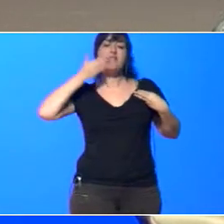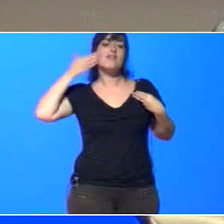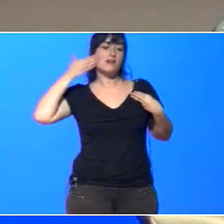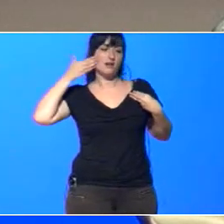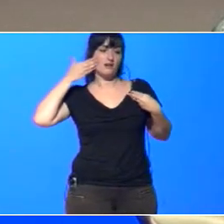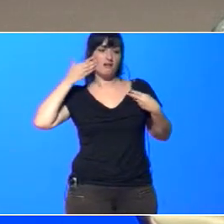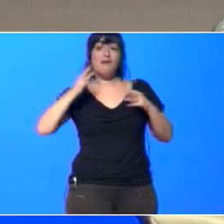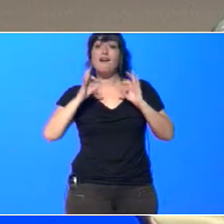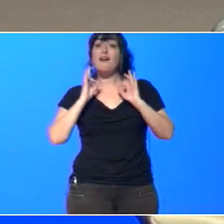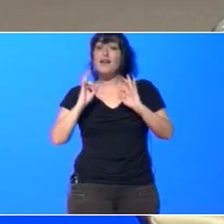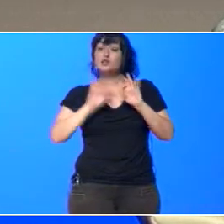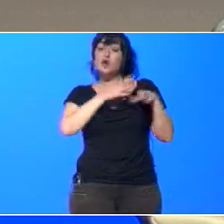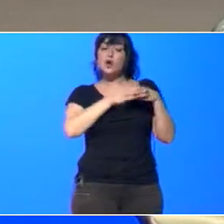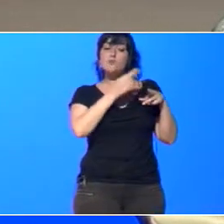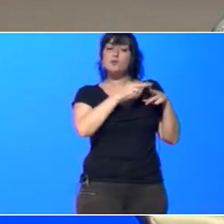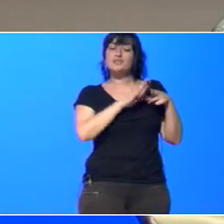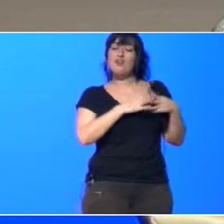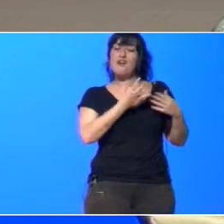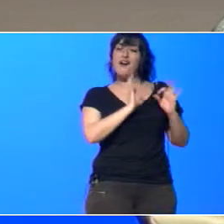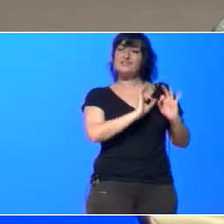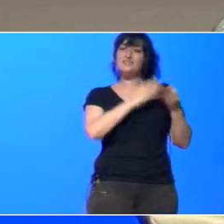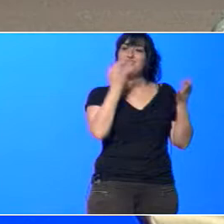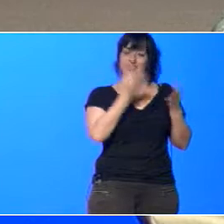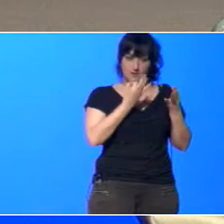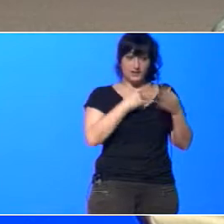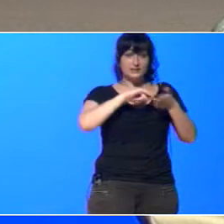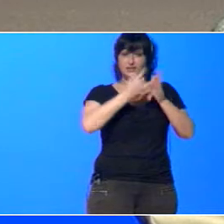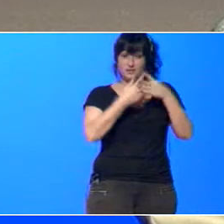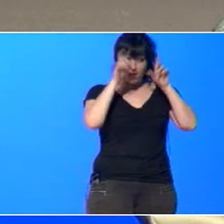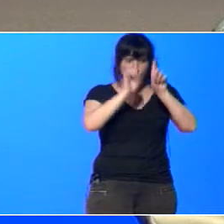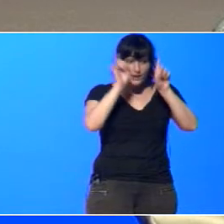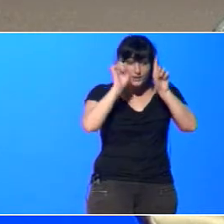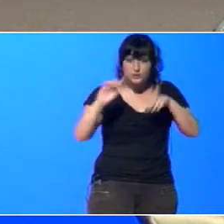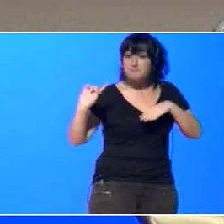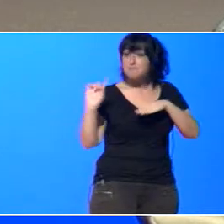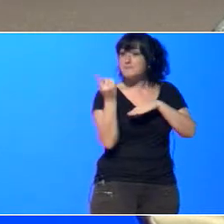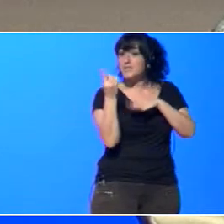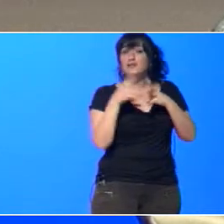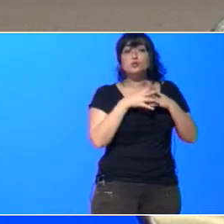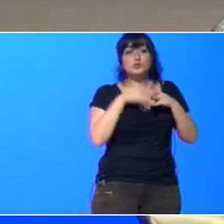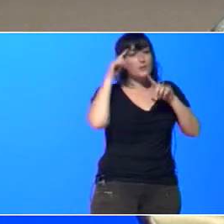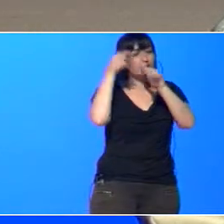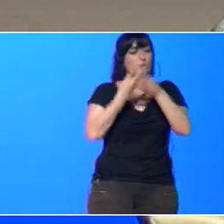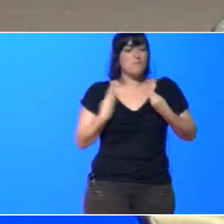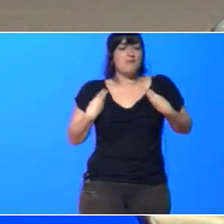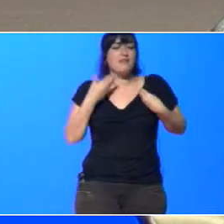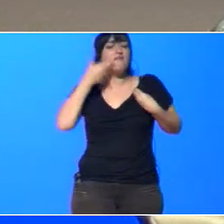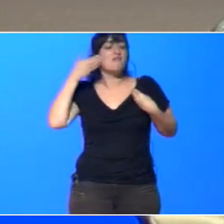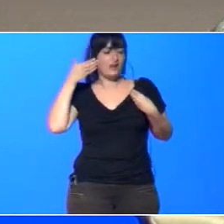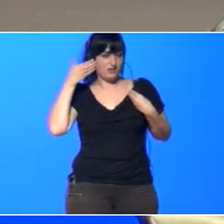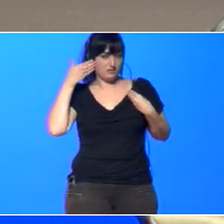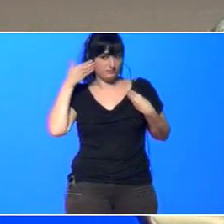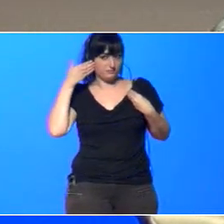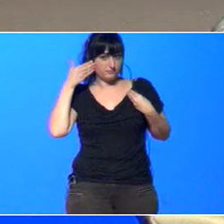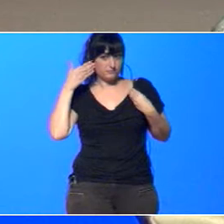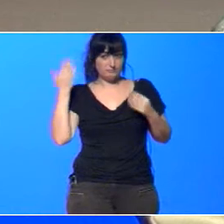hacer la comunidad política. El sistema educativo es el primer soporte para una vida digna. Y recojo para